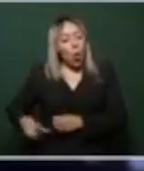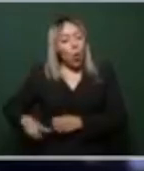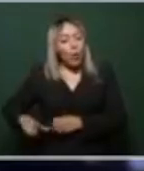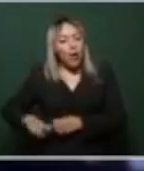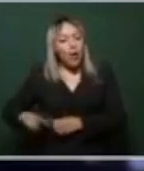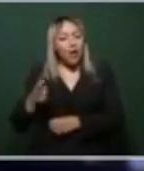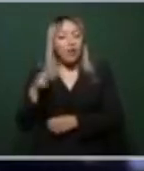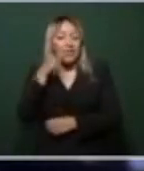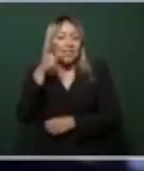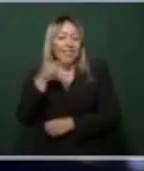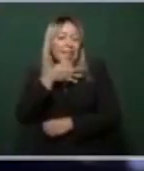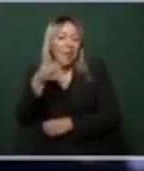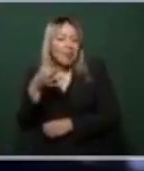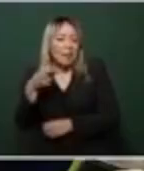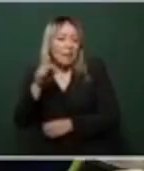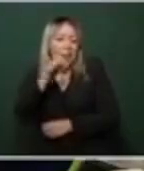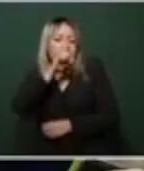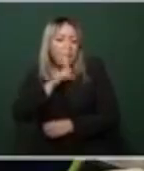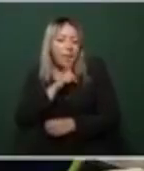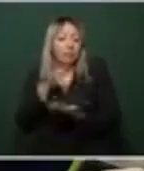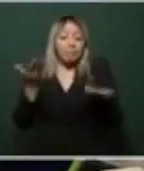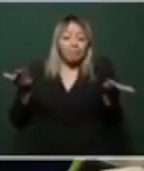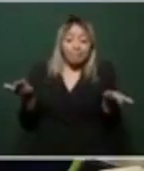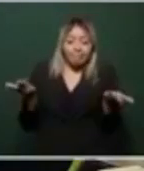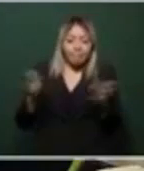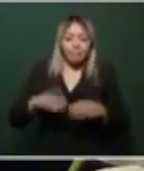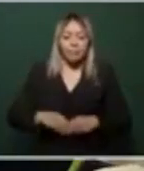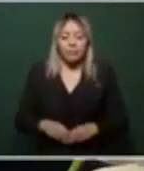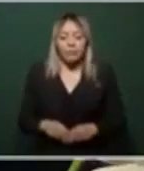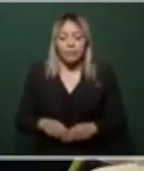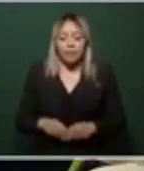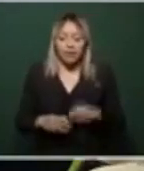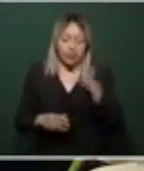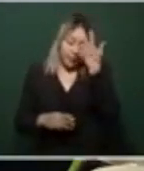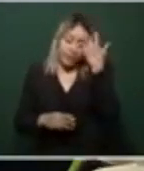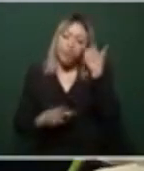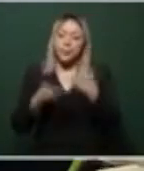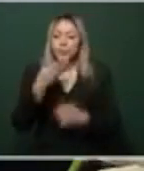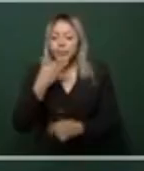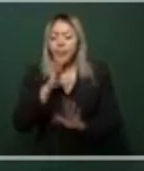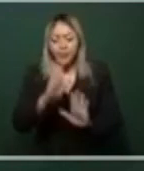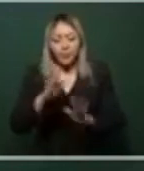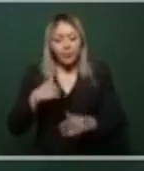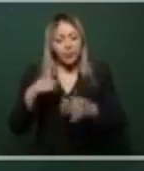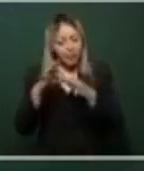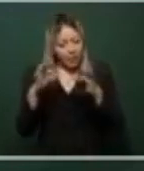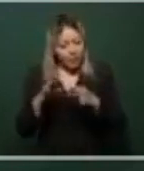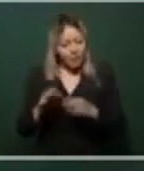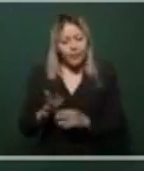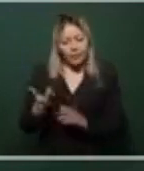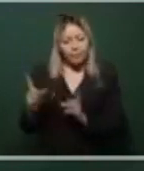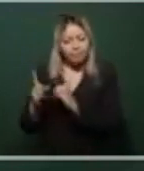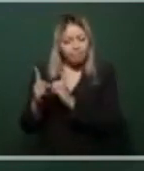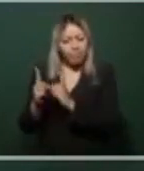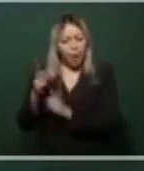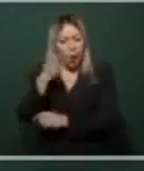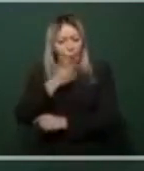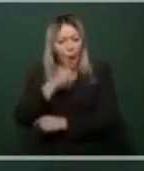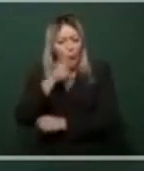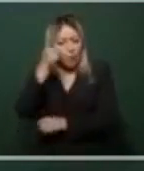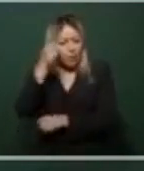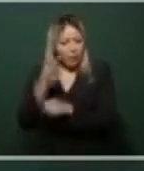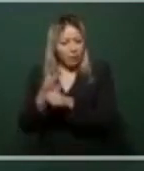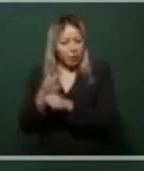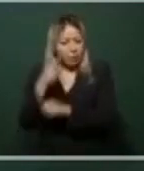sí lo dijimos y no lo hicieron. Sí, es que habría que ver esto con Santiago, okay, Nieto, para